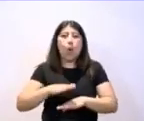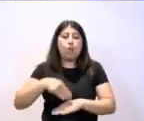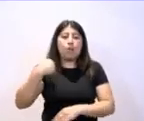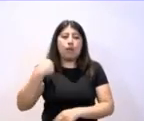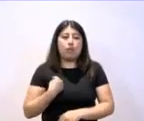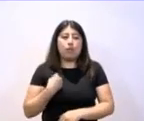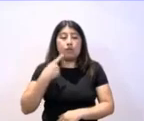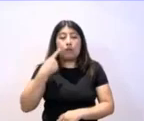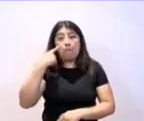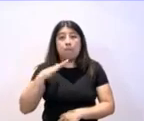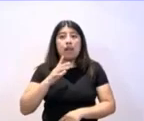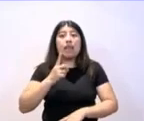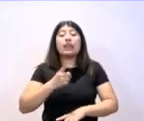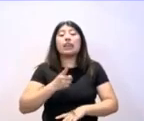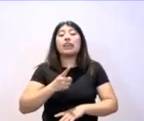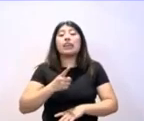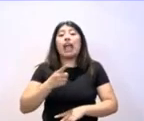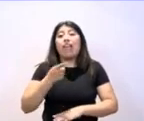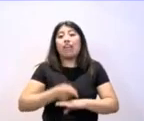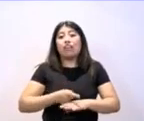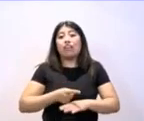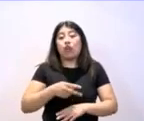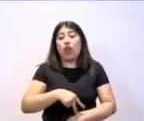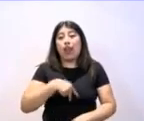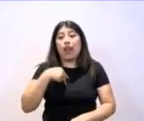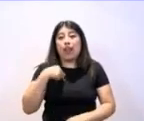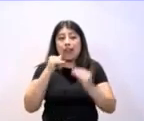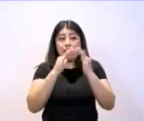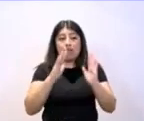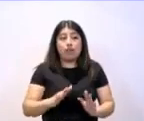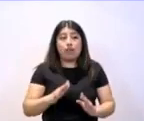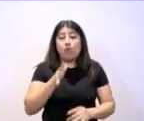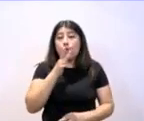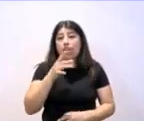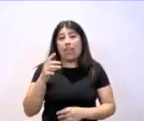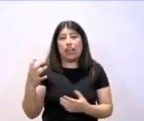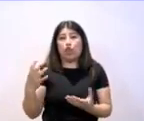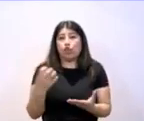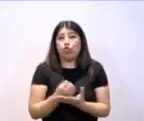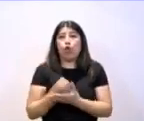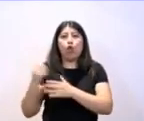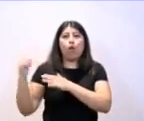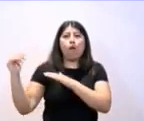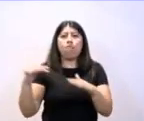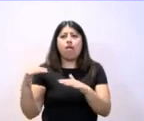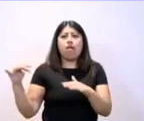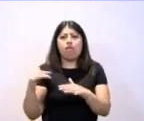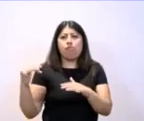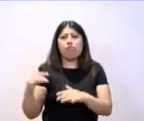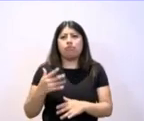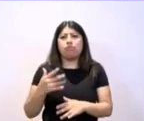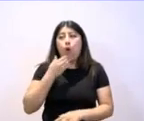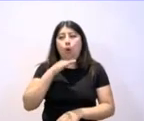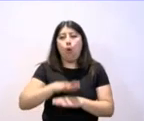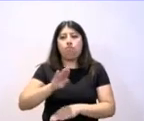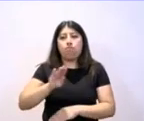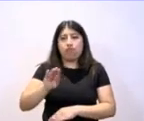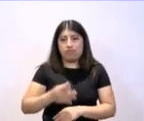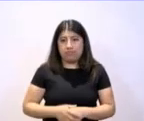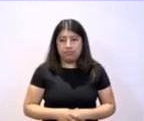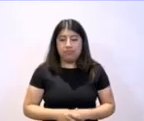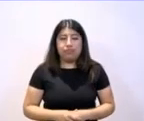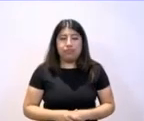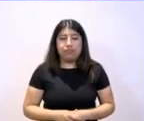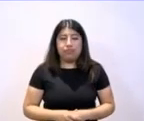al director general de Vivienda, que también de todo le echa la culpa a los flujos migratorios. Dice usted, yo le